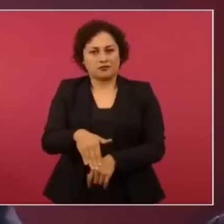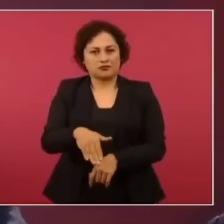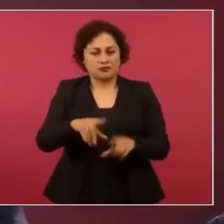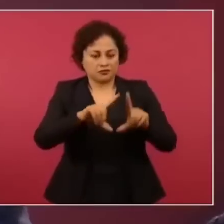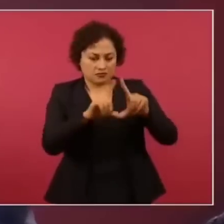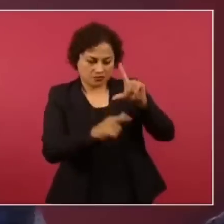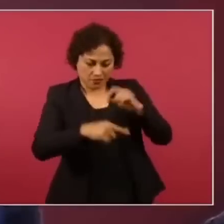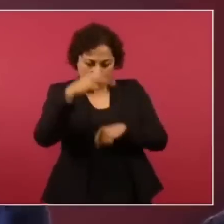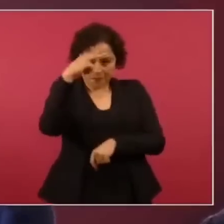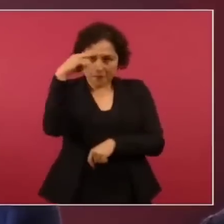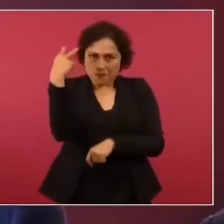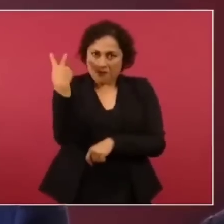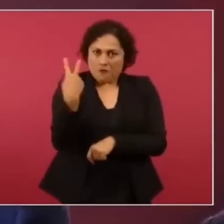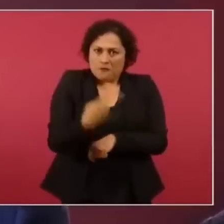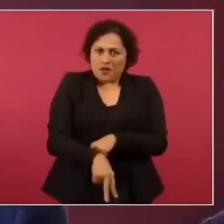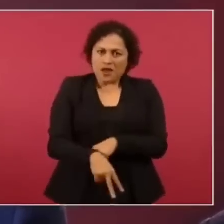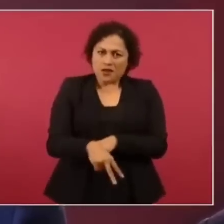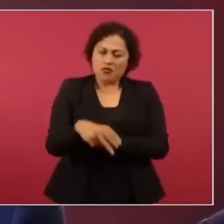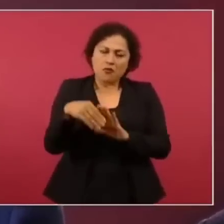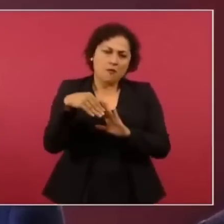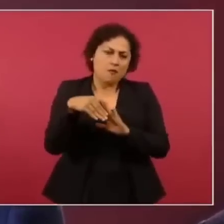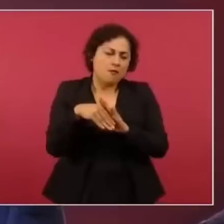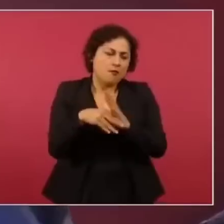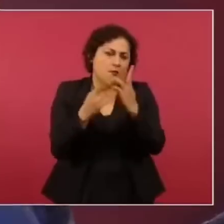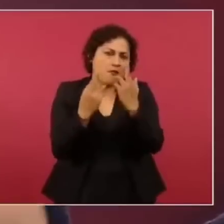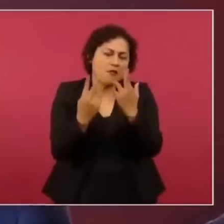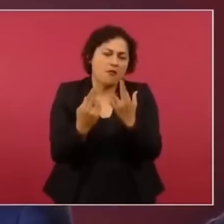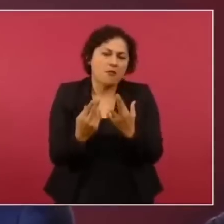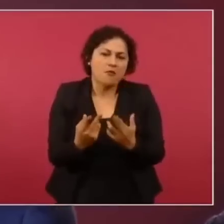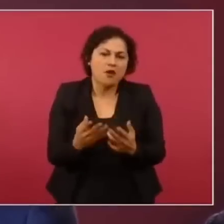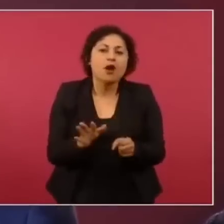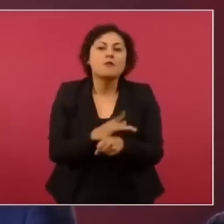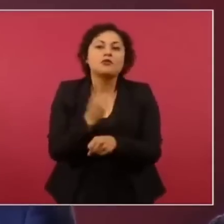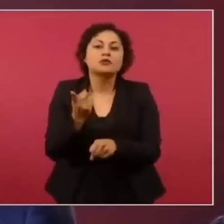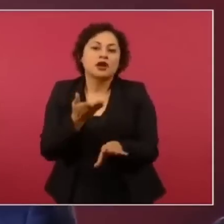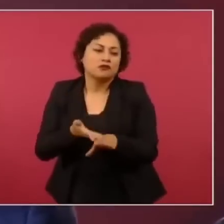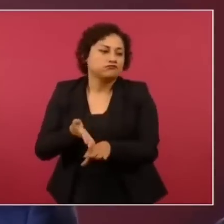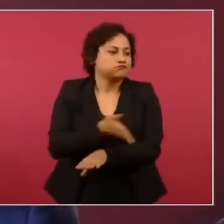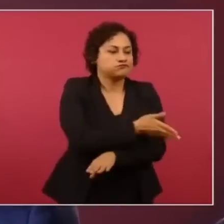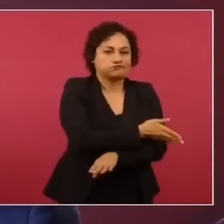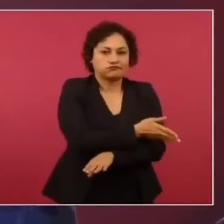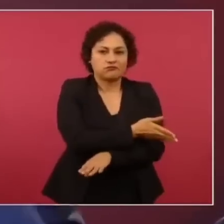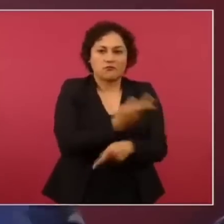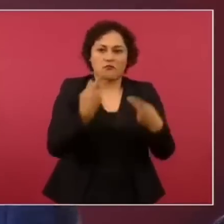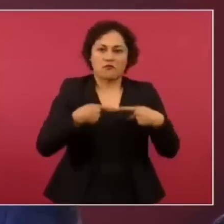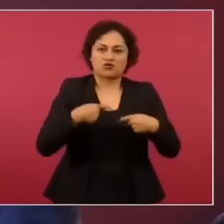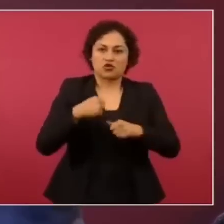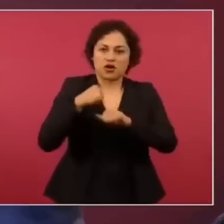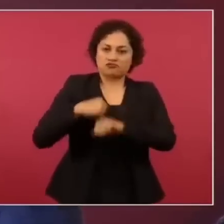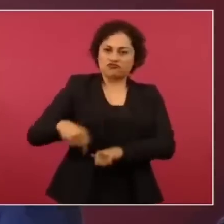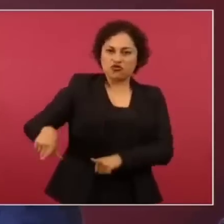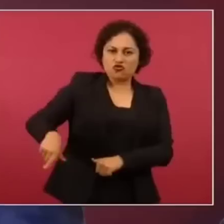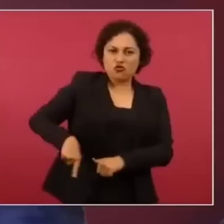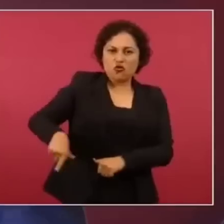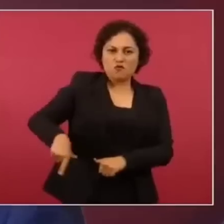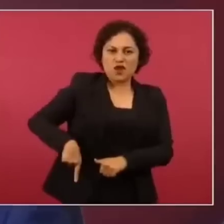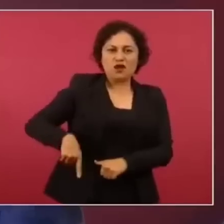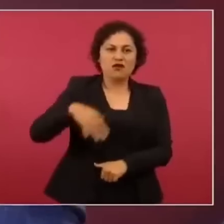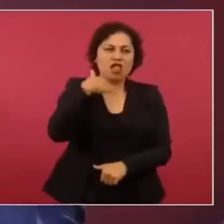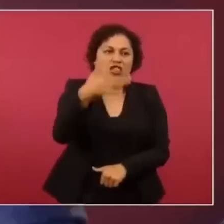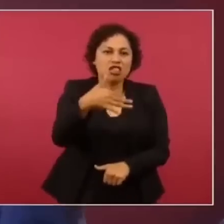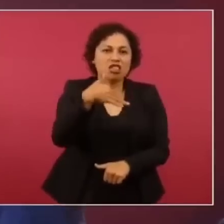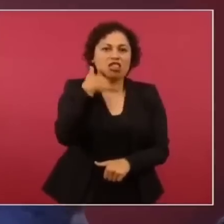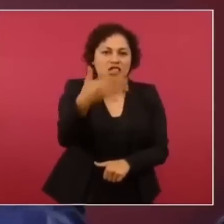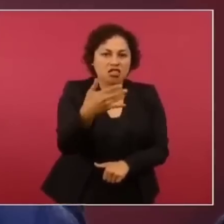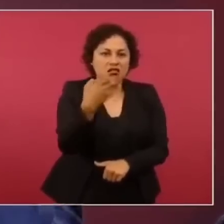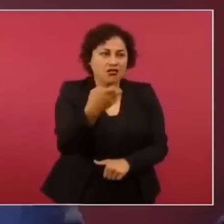que la deshonestidad de sus gobernantes. Y eso es lo que ha dado al traste con todo. Esa